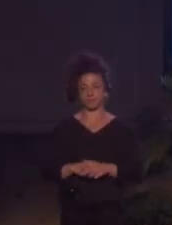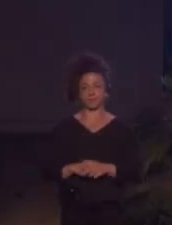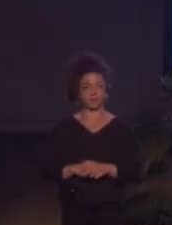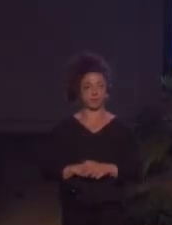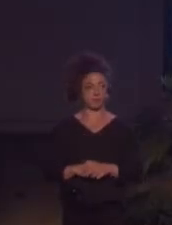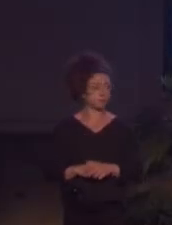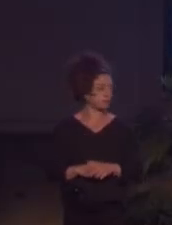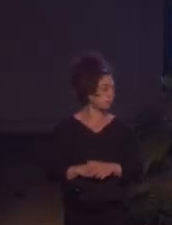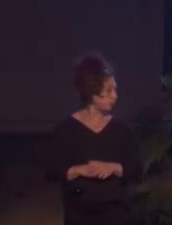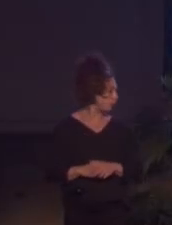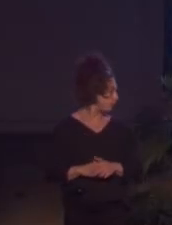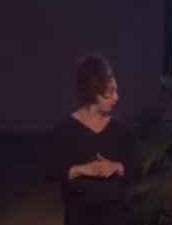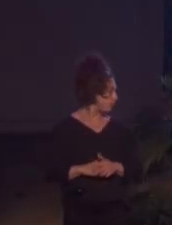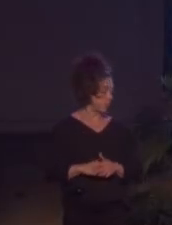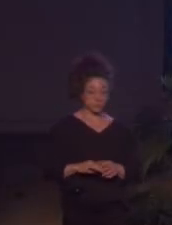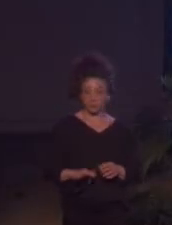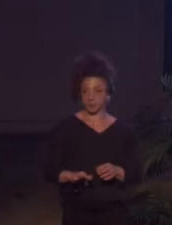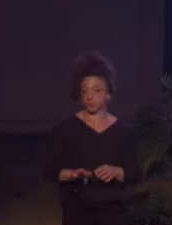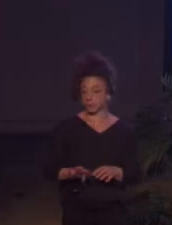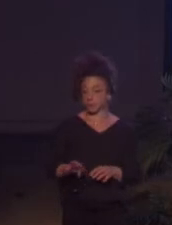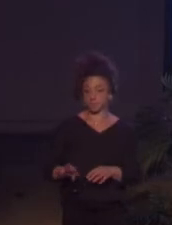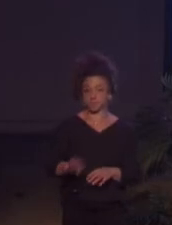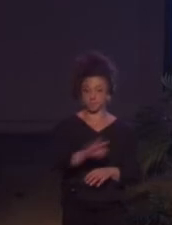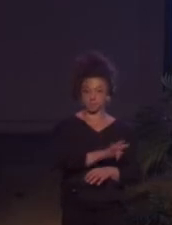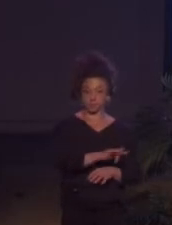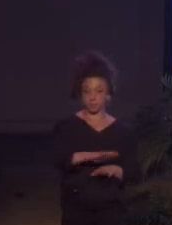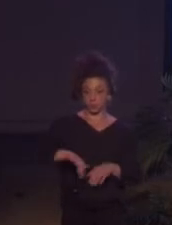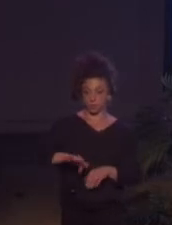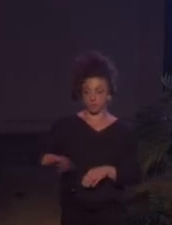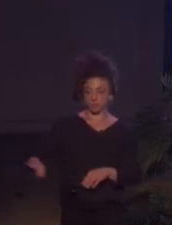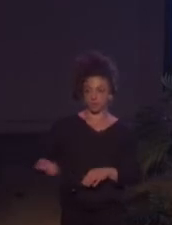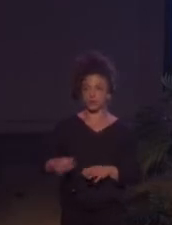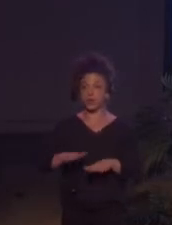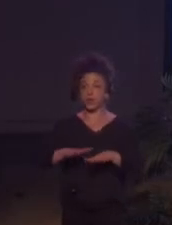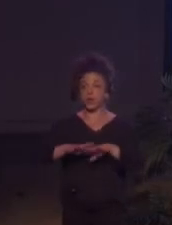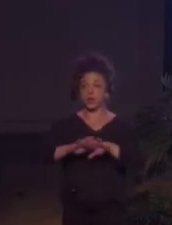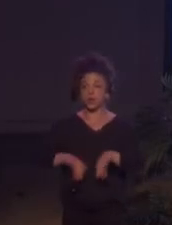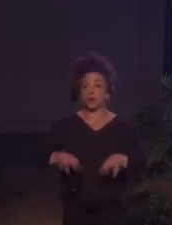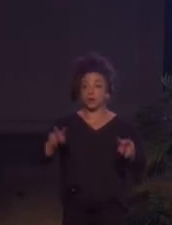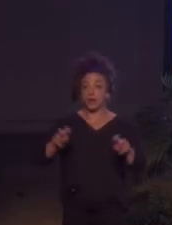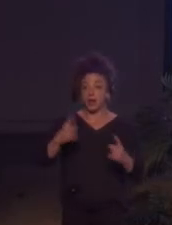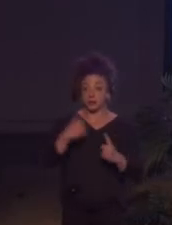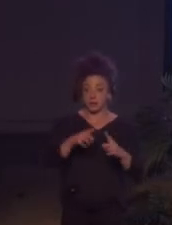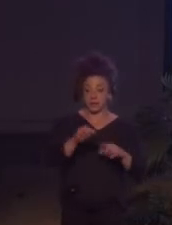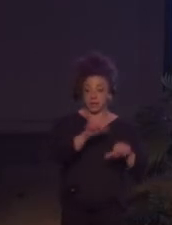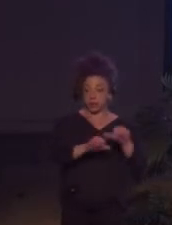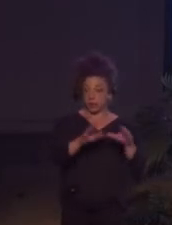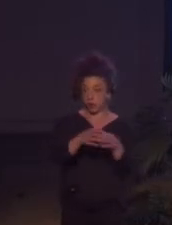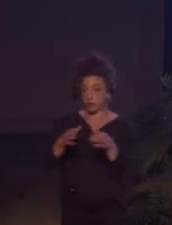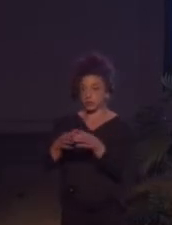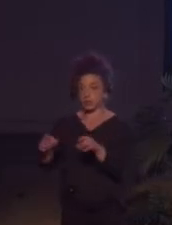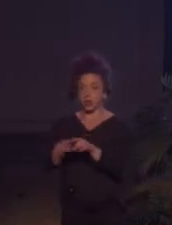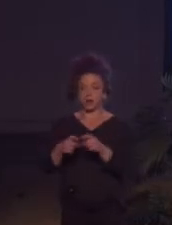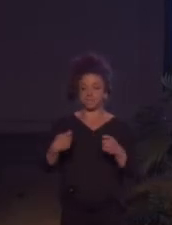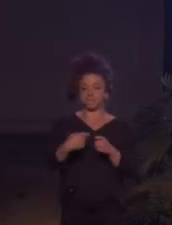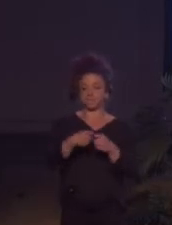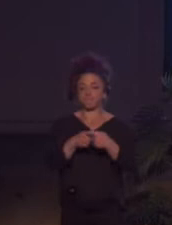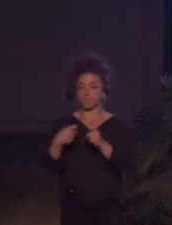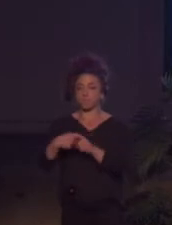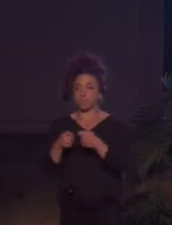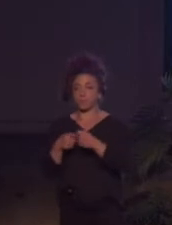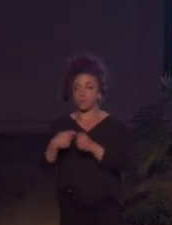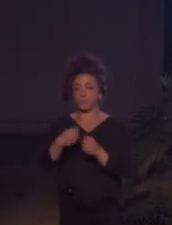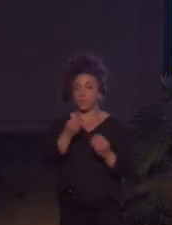Y bueno, y en cuanto a los conflictos que suceden, pues mira, yo... a ver, nosotras cuando empezamos